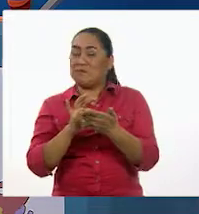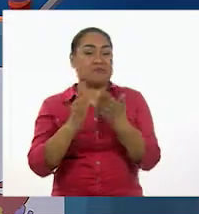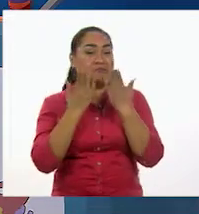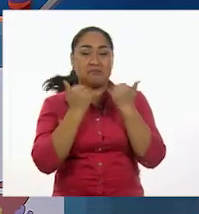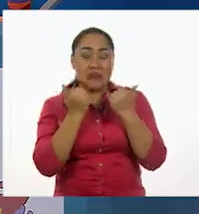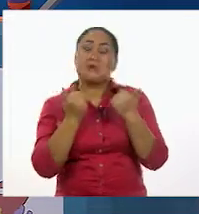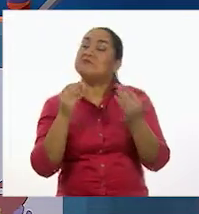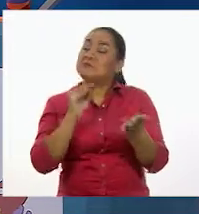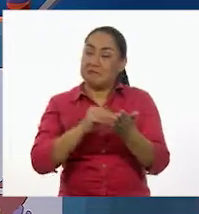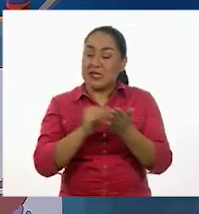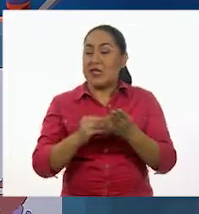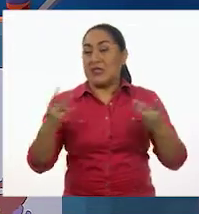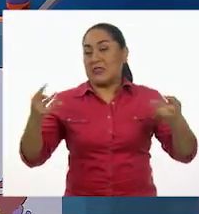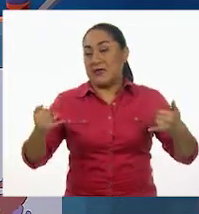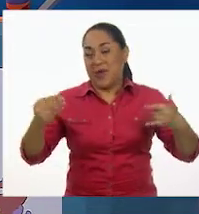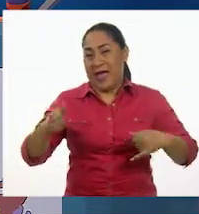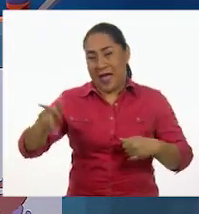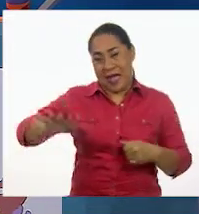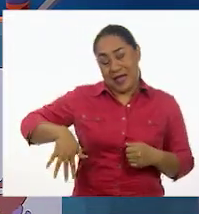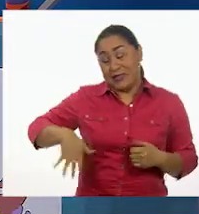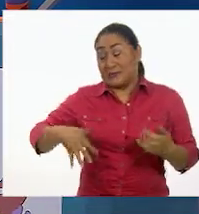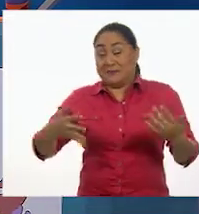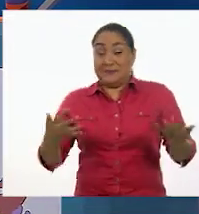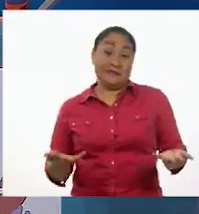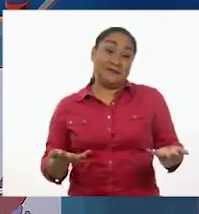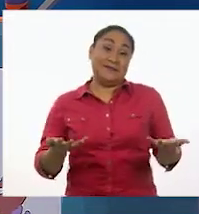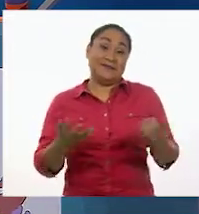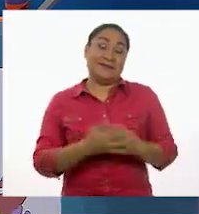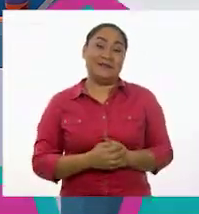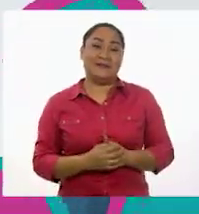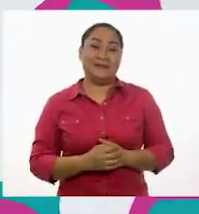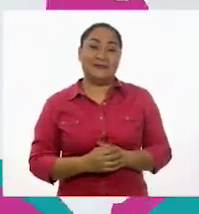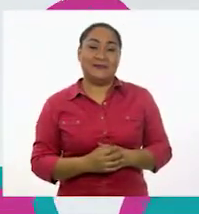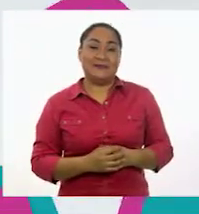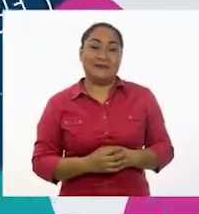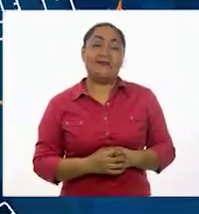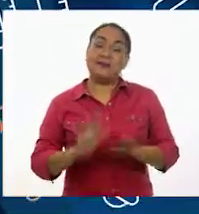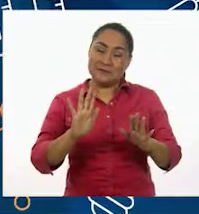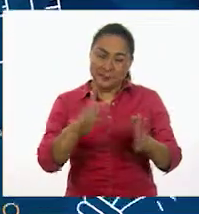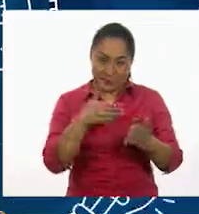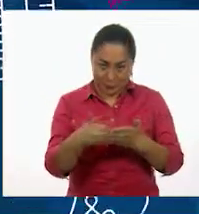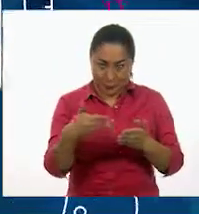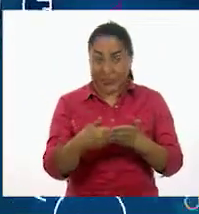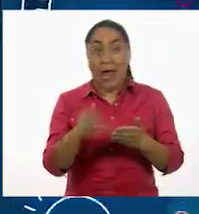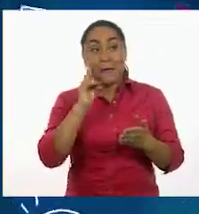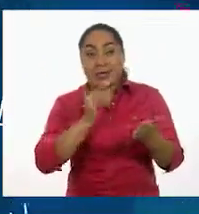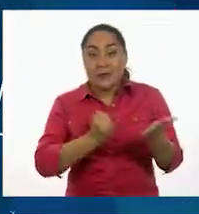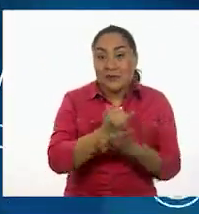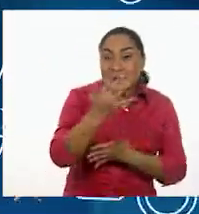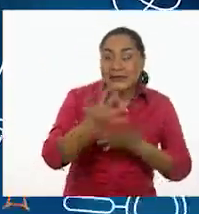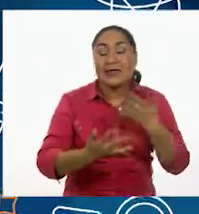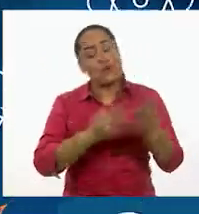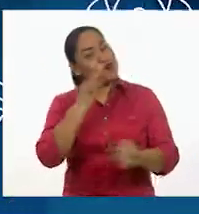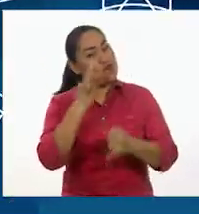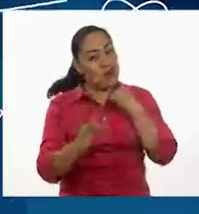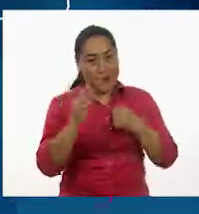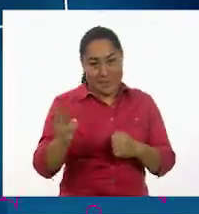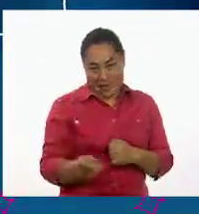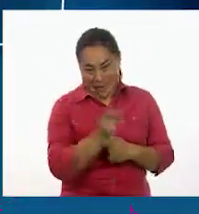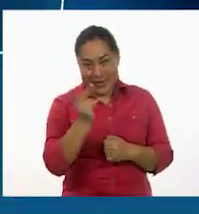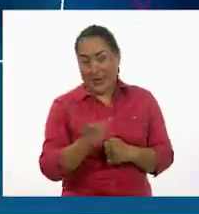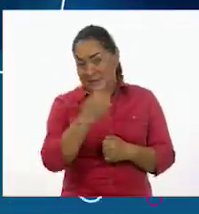empatados, 3-3, como dijiste, Juan Carlos. Así que, ¿qué les parece si para definir esto hacemos una última pregunta